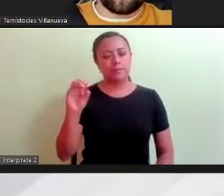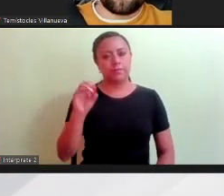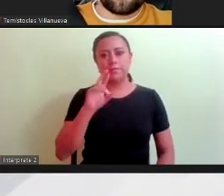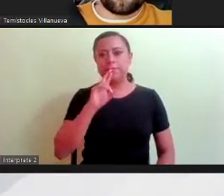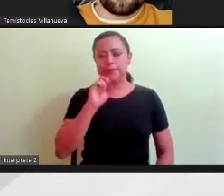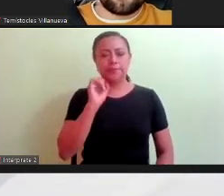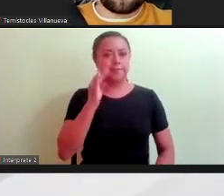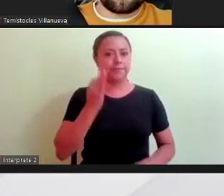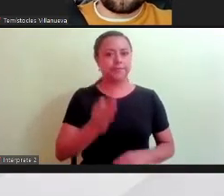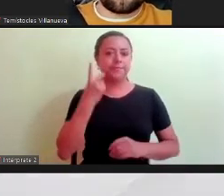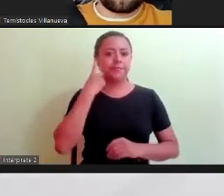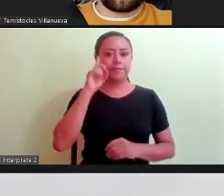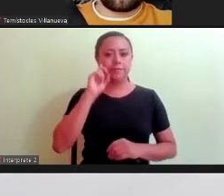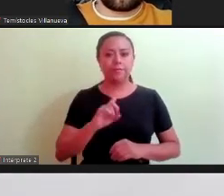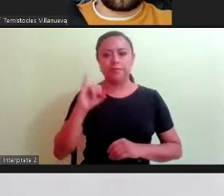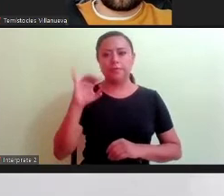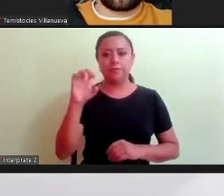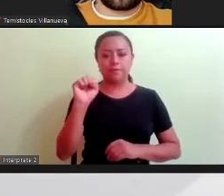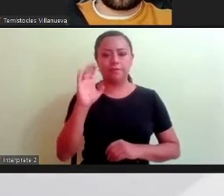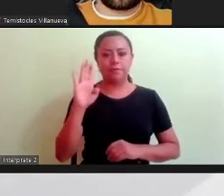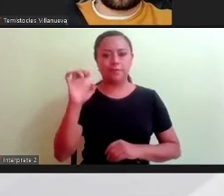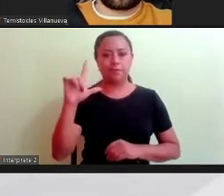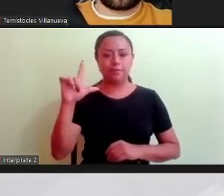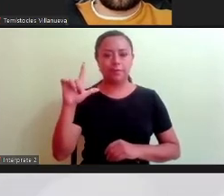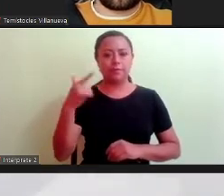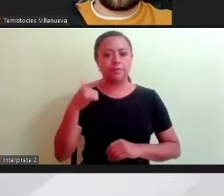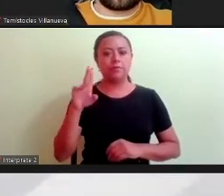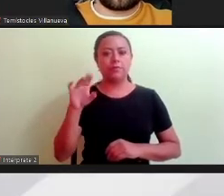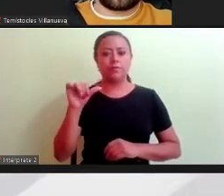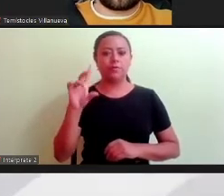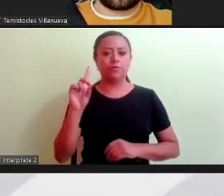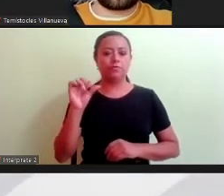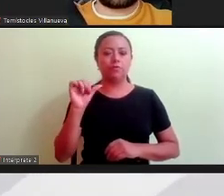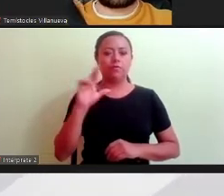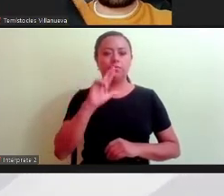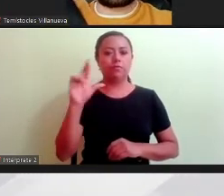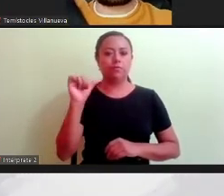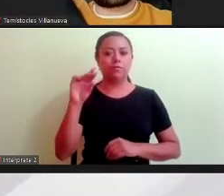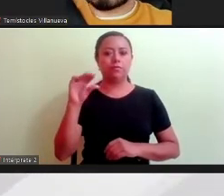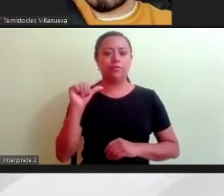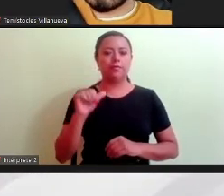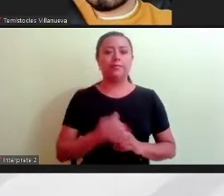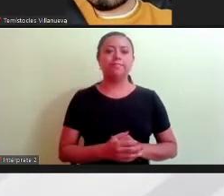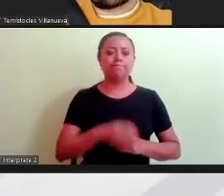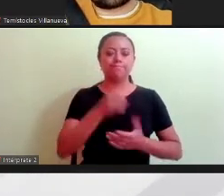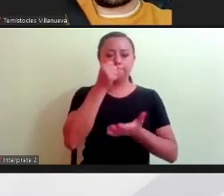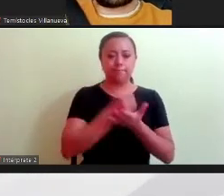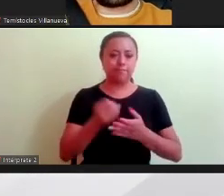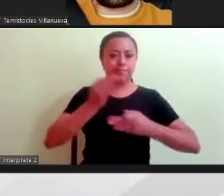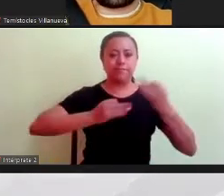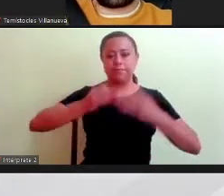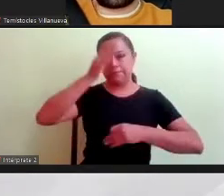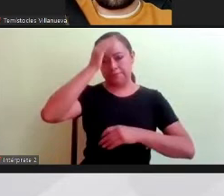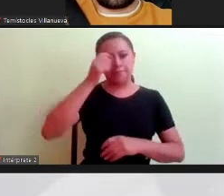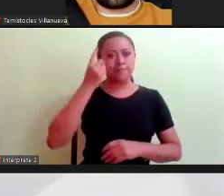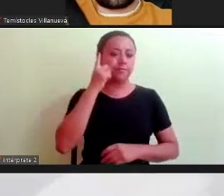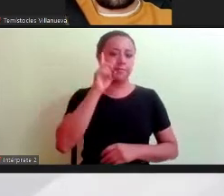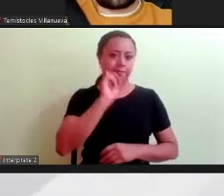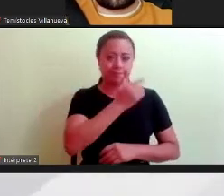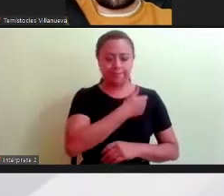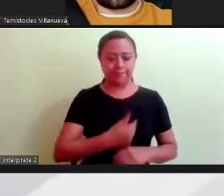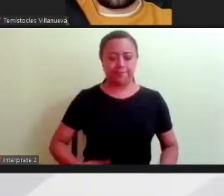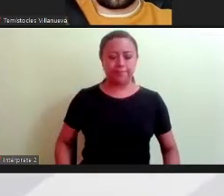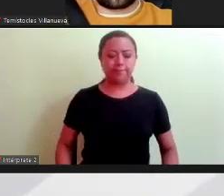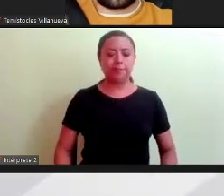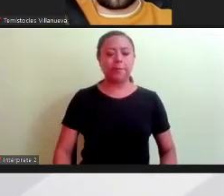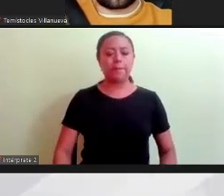Sánchez. Isabel Guadarrama, a favor. Aprobado por unanimidad, diputada presidenta. Gracias, diputada.